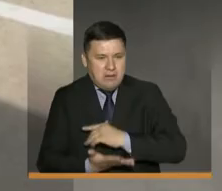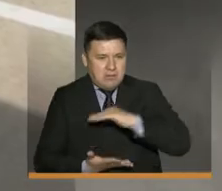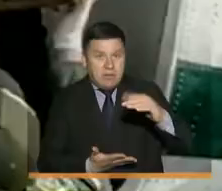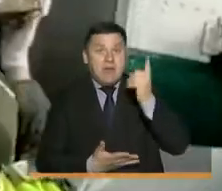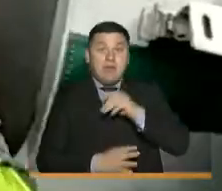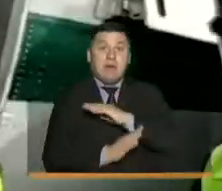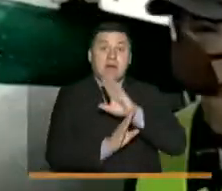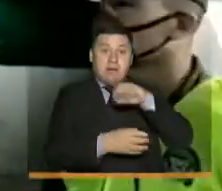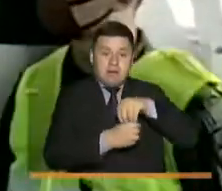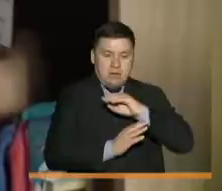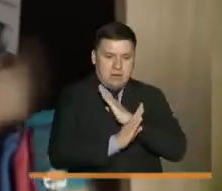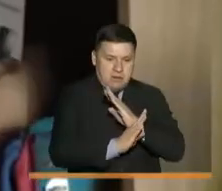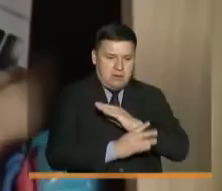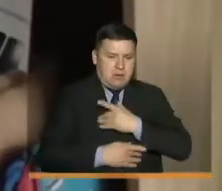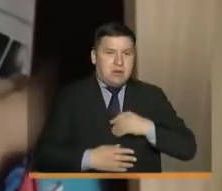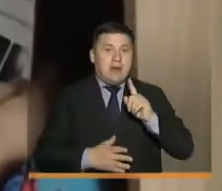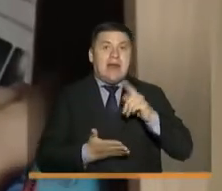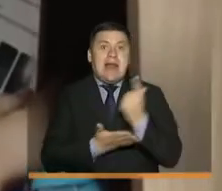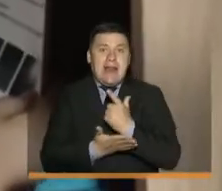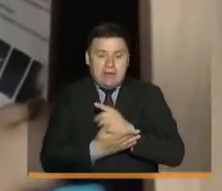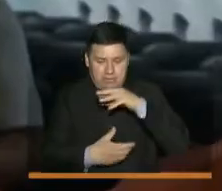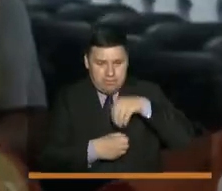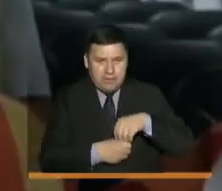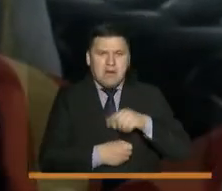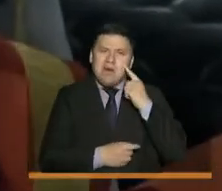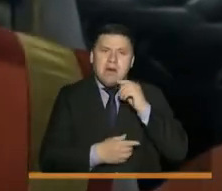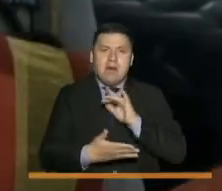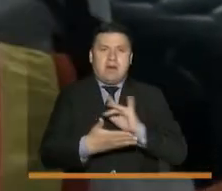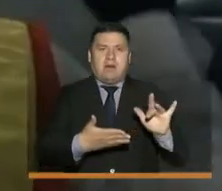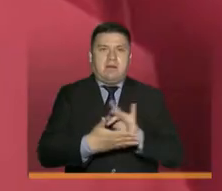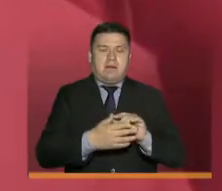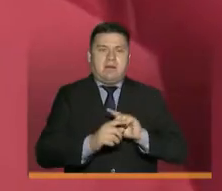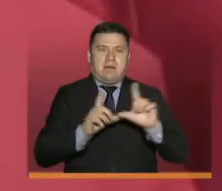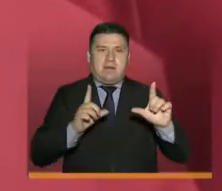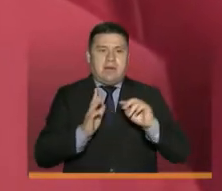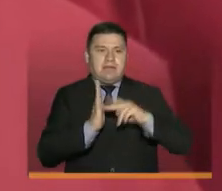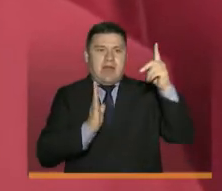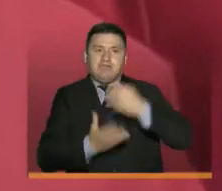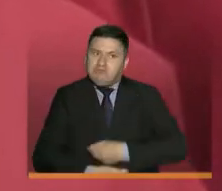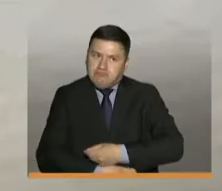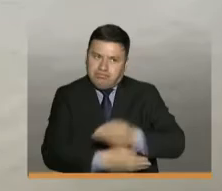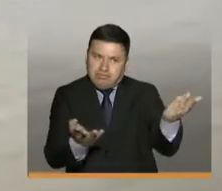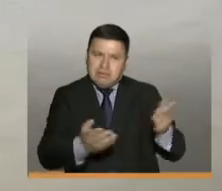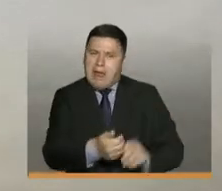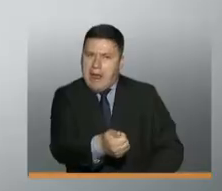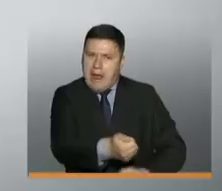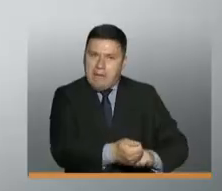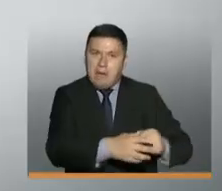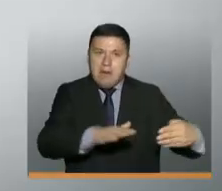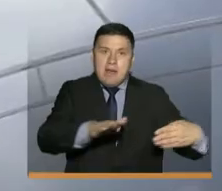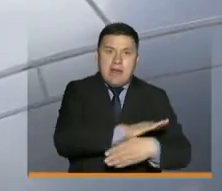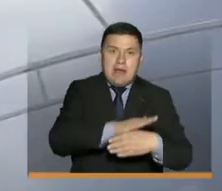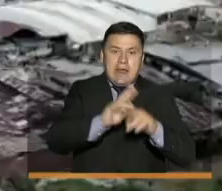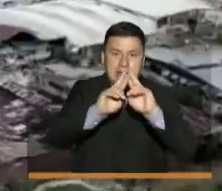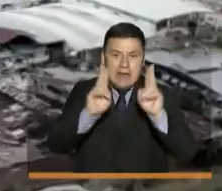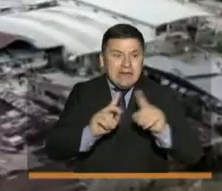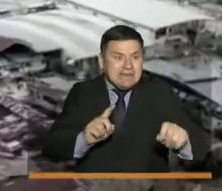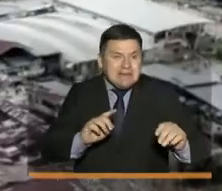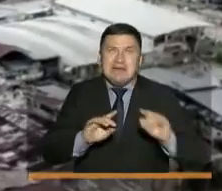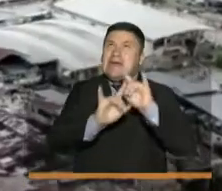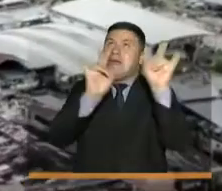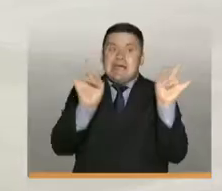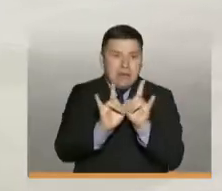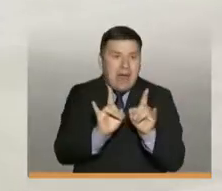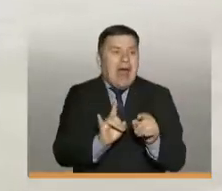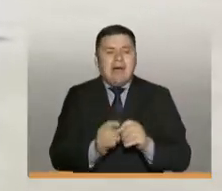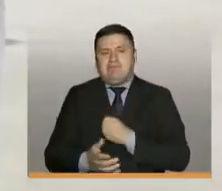de bioseguridad, textos educativos, recursos digitales y dispositivos tecnológicos, además de acceso de Internet. En